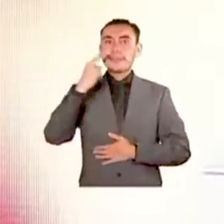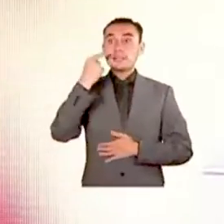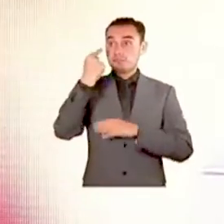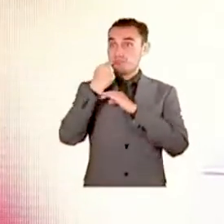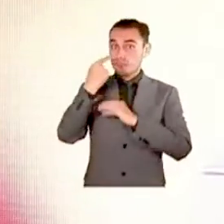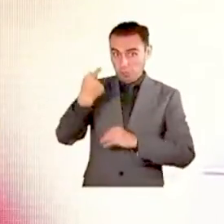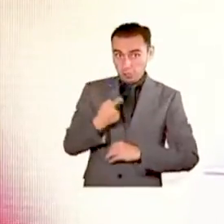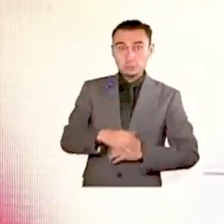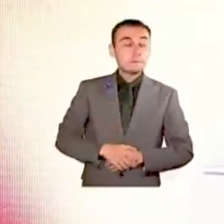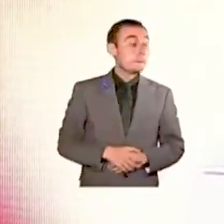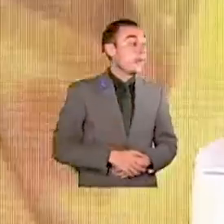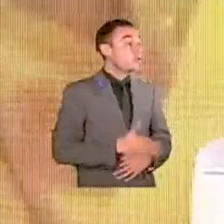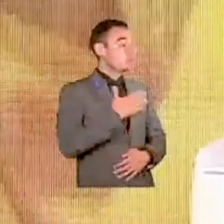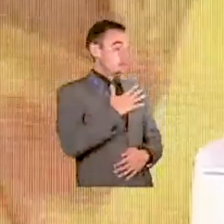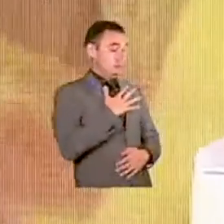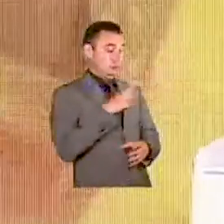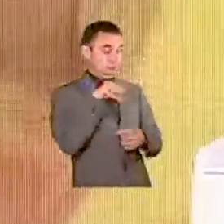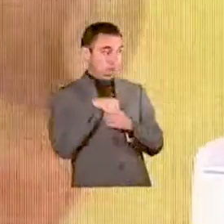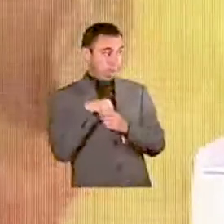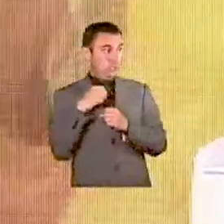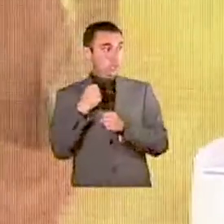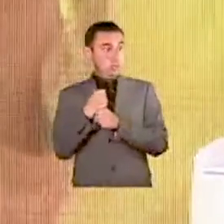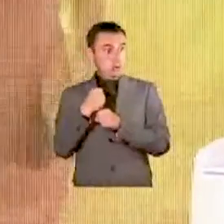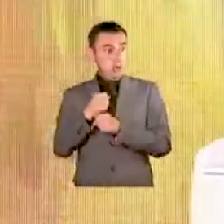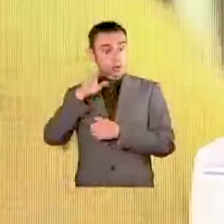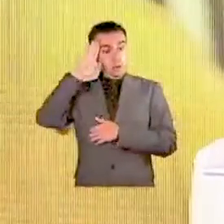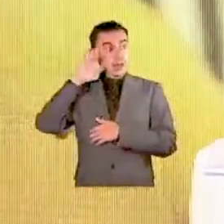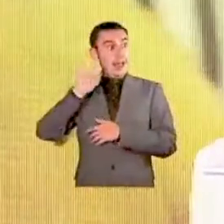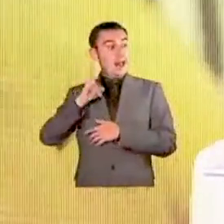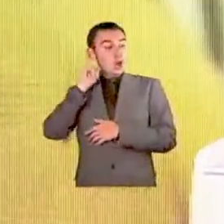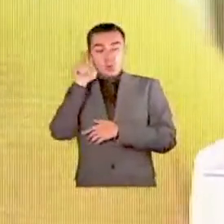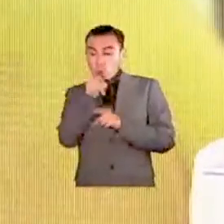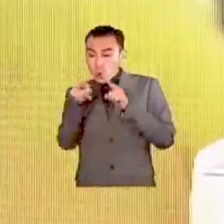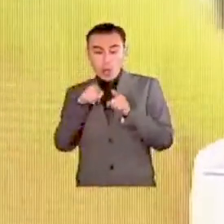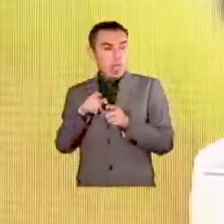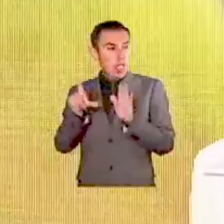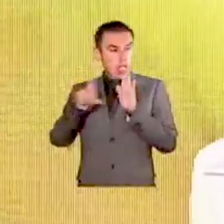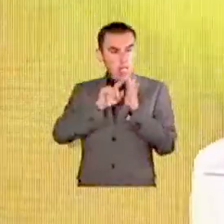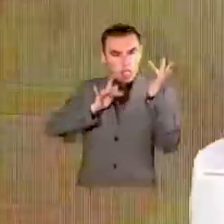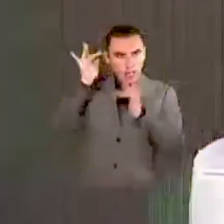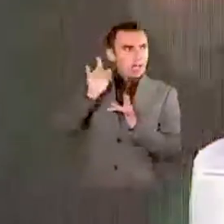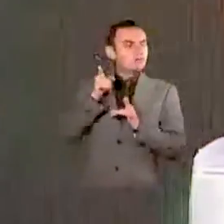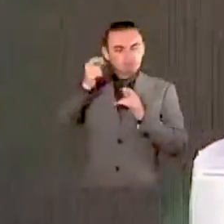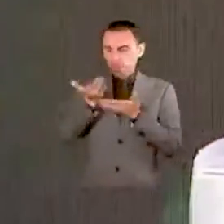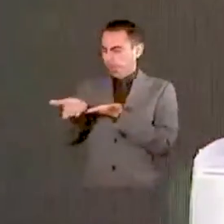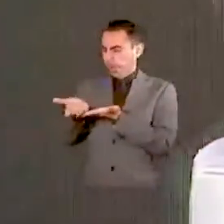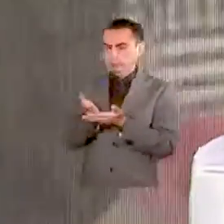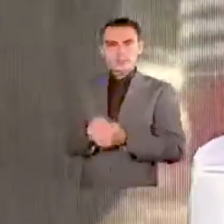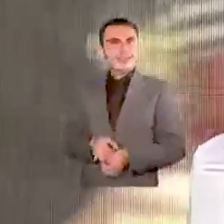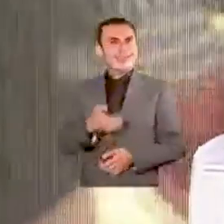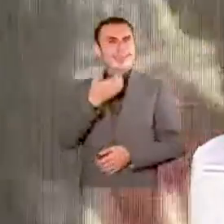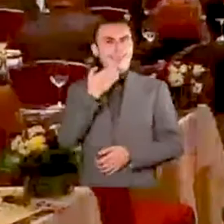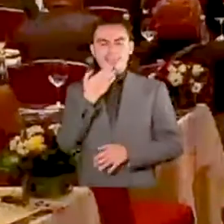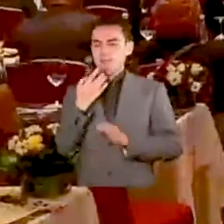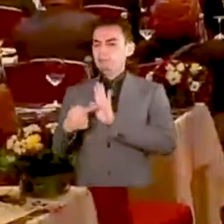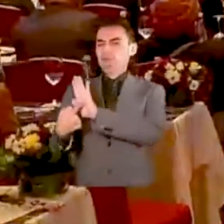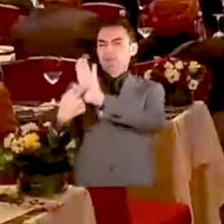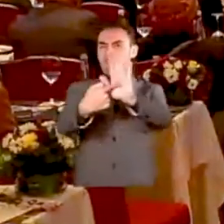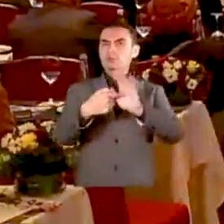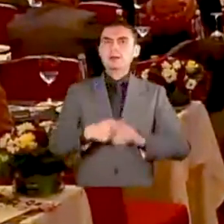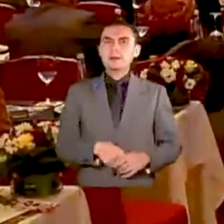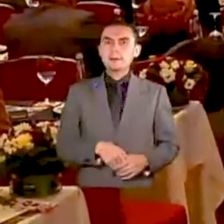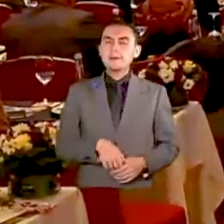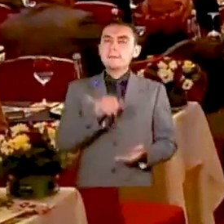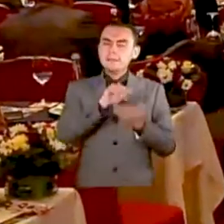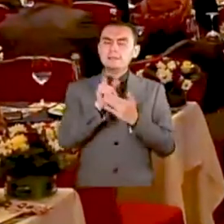sus funciones, incumple sus deberes, hay que ser duros porque el ejemplo tiene que darse siempre, y esos casos excepcionales en donde